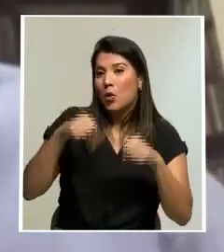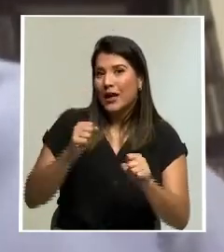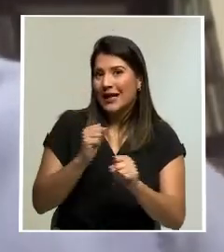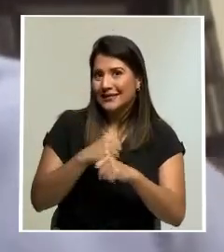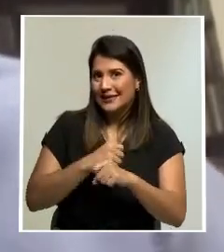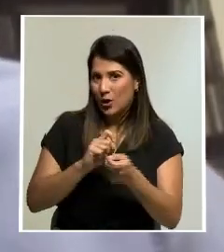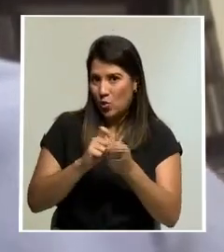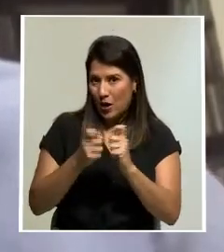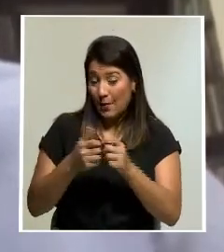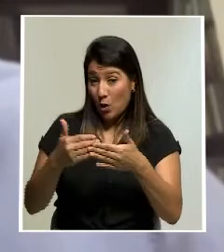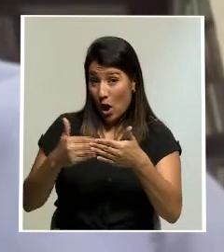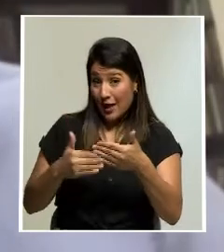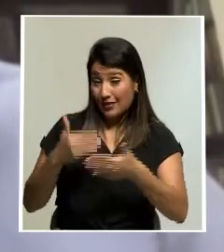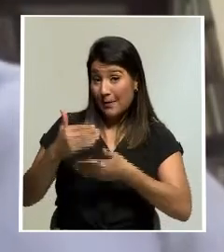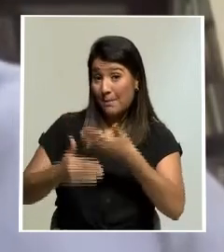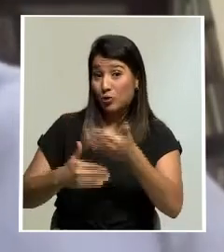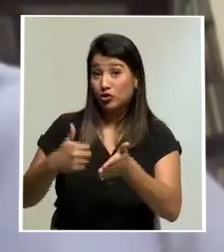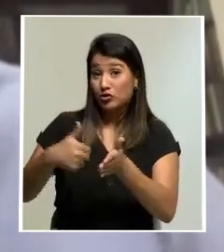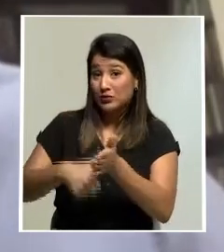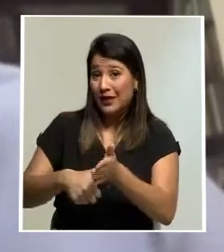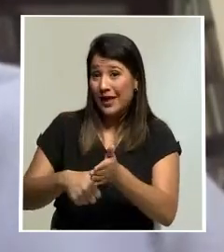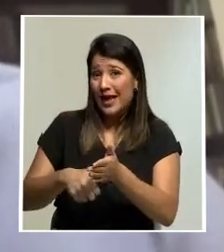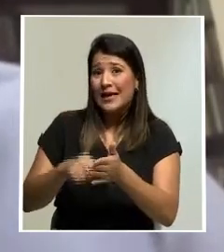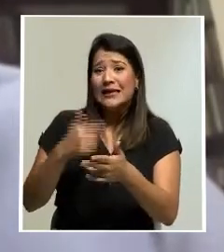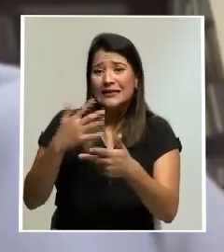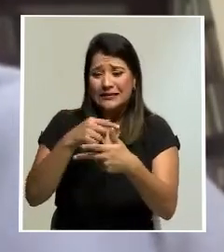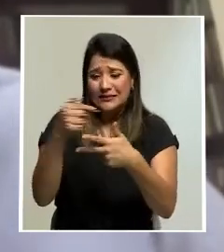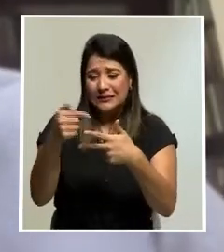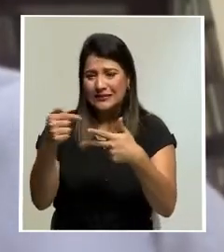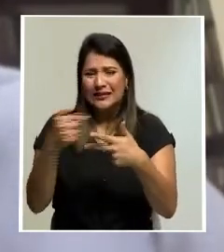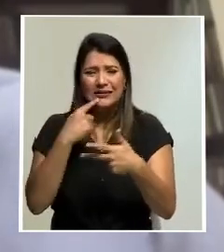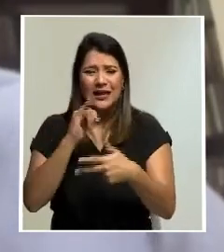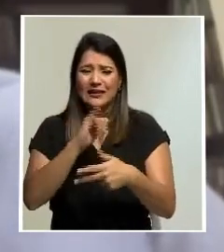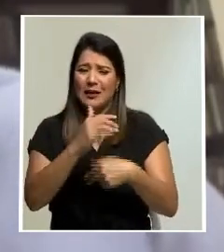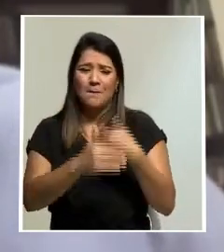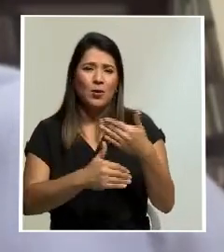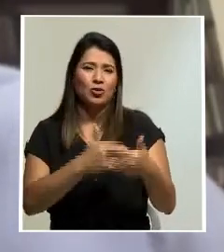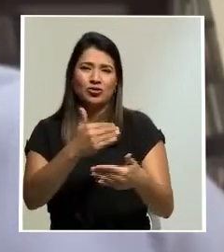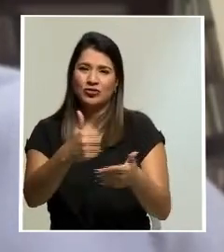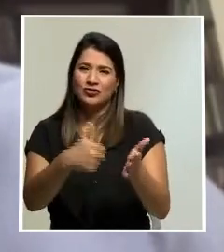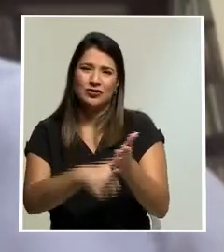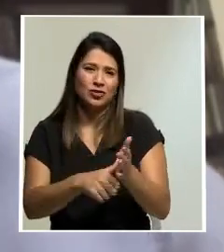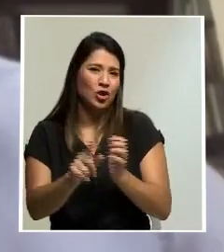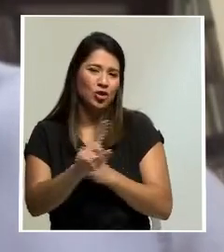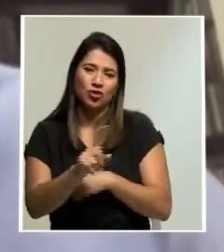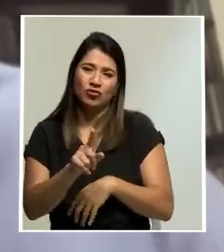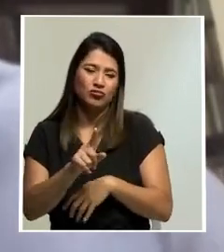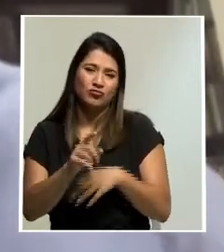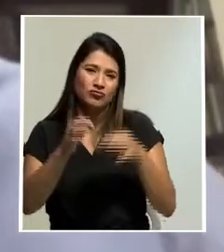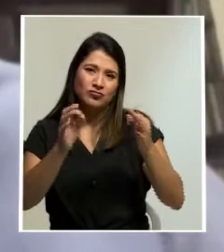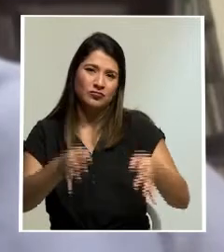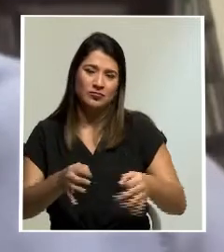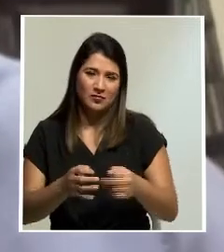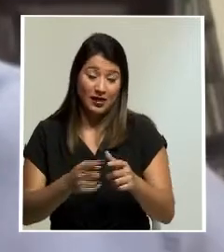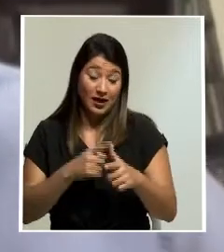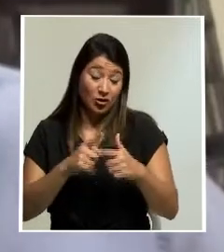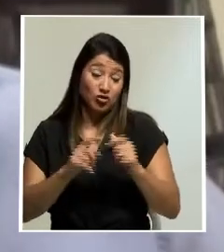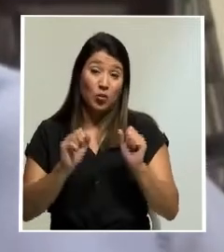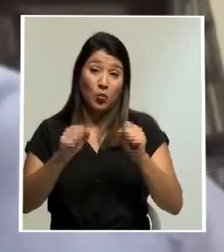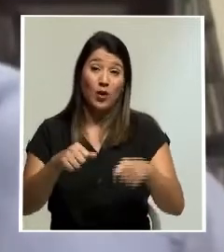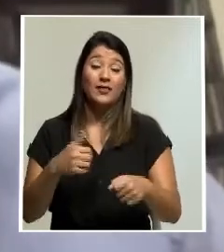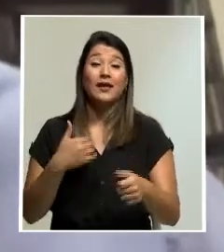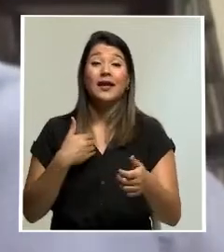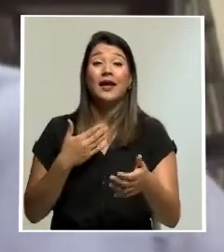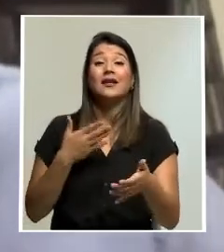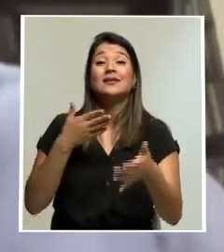están advirtiendo de que esta elección no tiene legitimidad democrática y por lo tanto va a tener consecuencias pues,